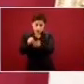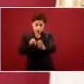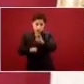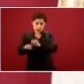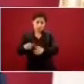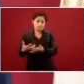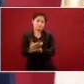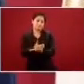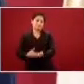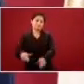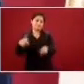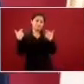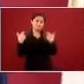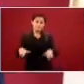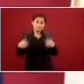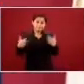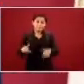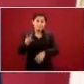eso.